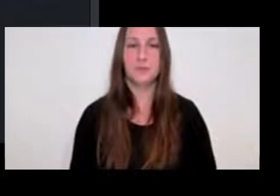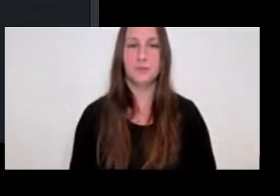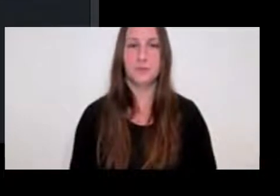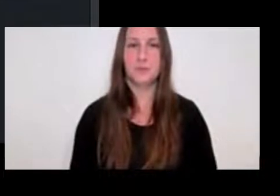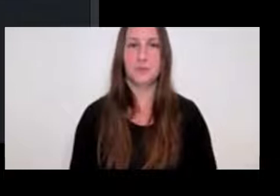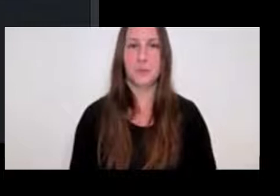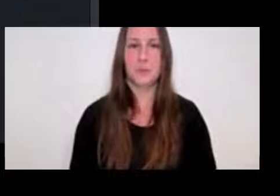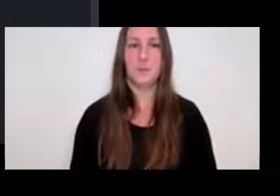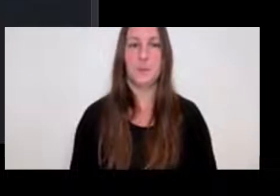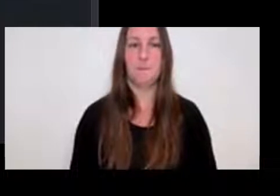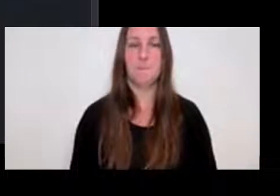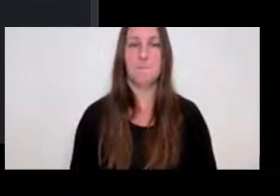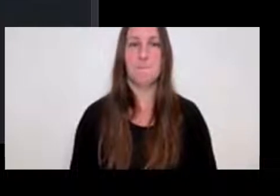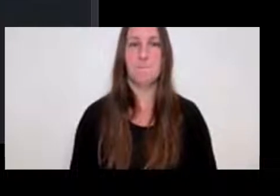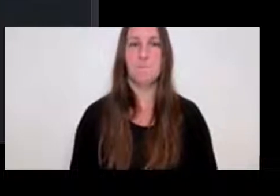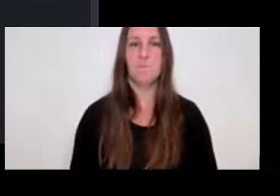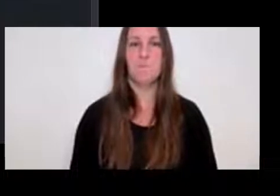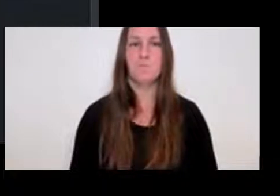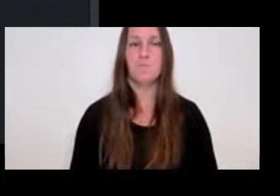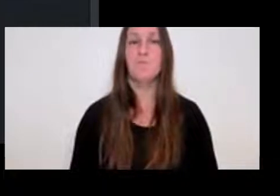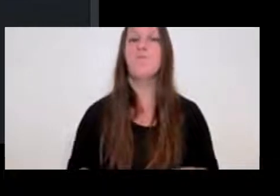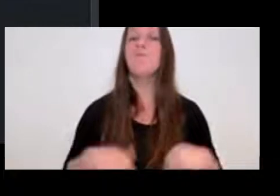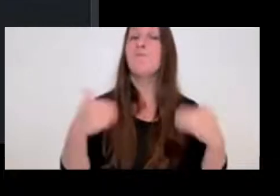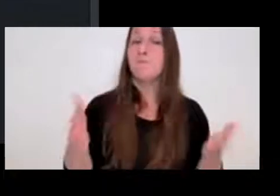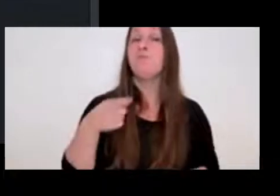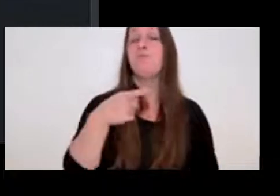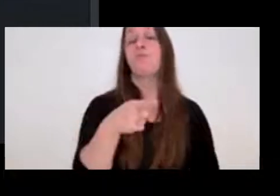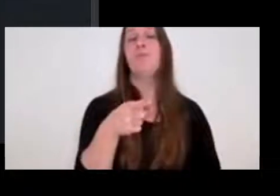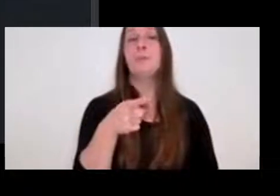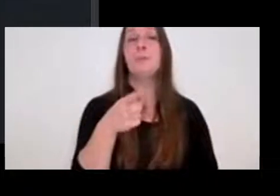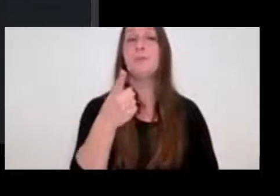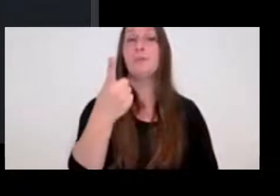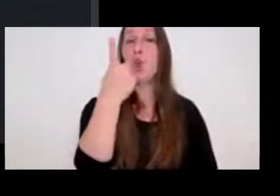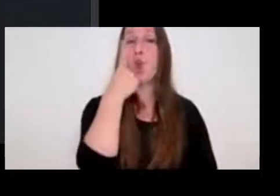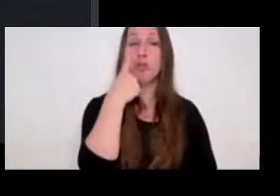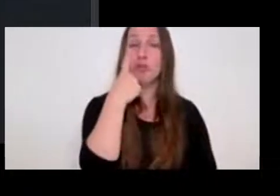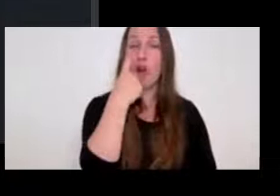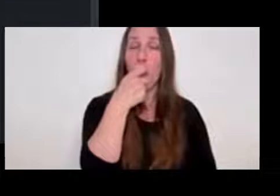para los controles, lo primero que uno